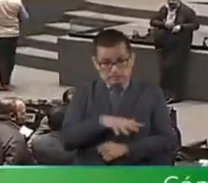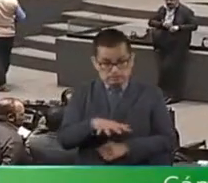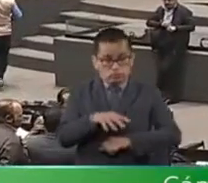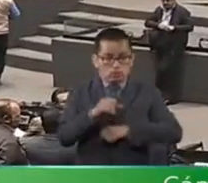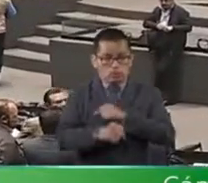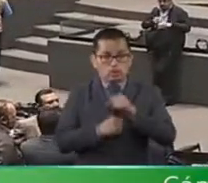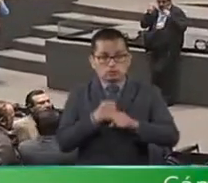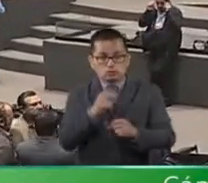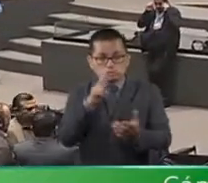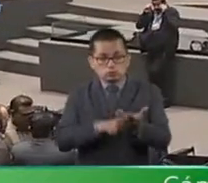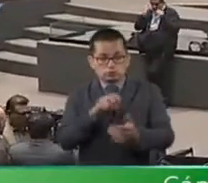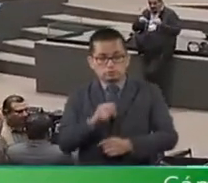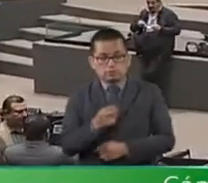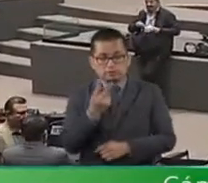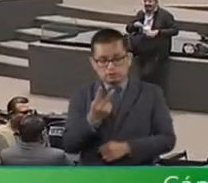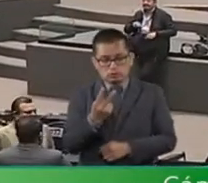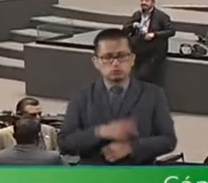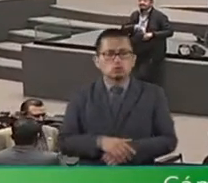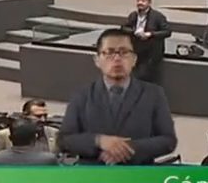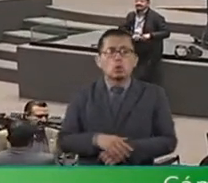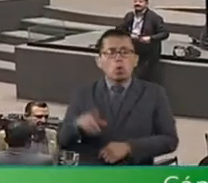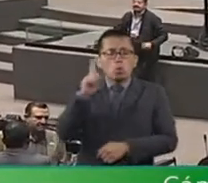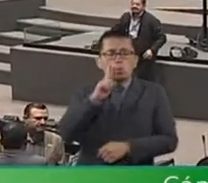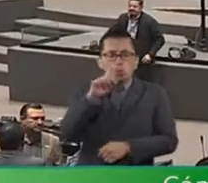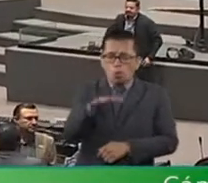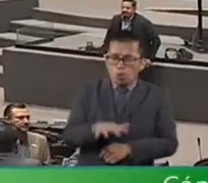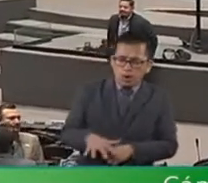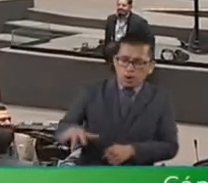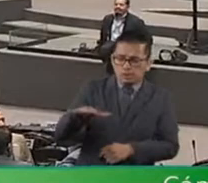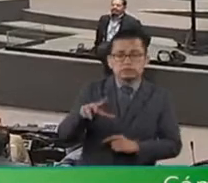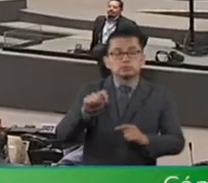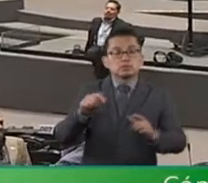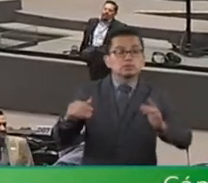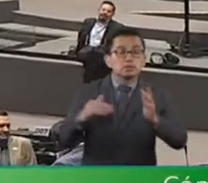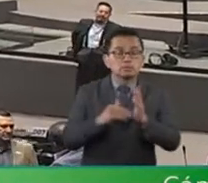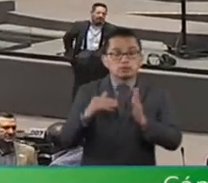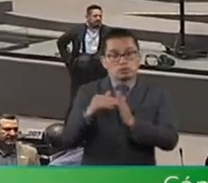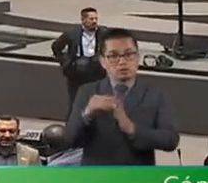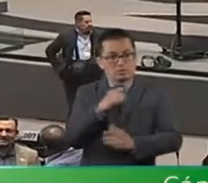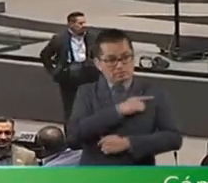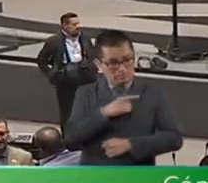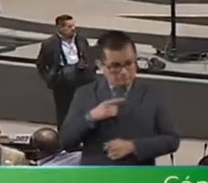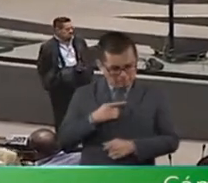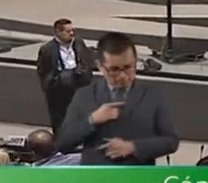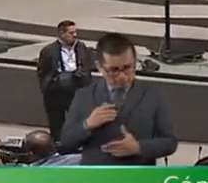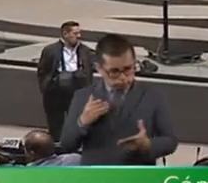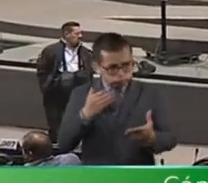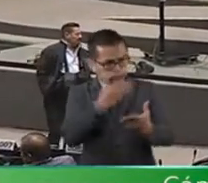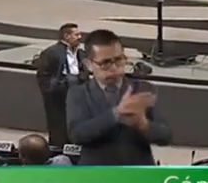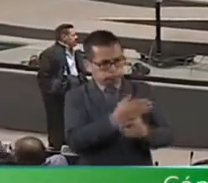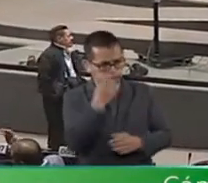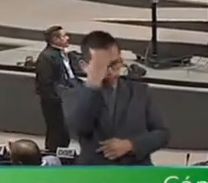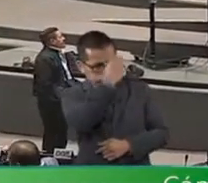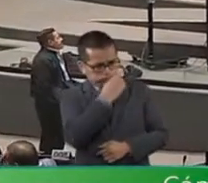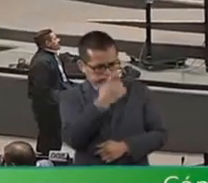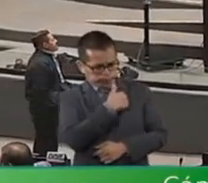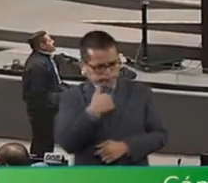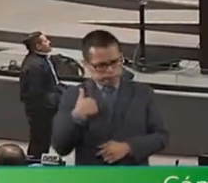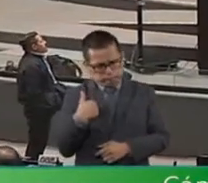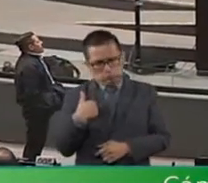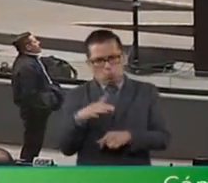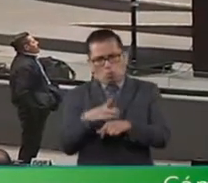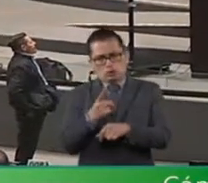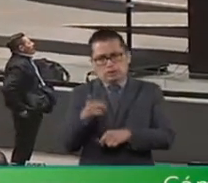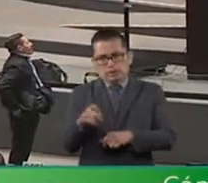20 millones de mujeres que debieron de haberse practicado una mastografía, porque están entre los 40 años y los